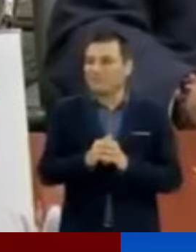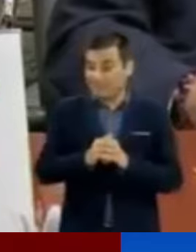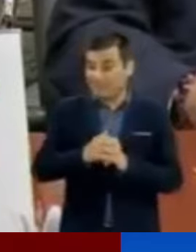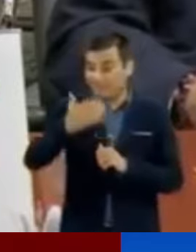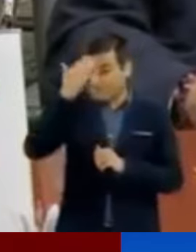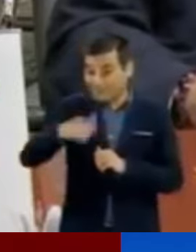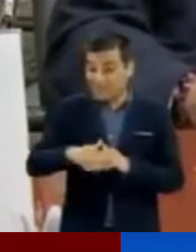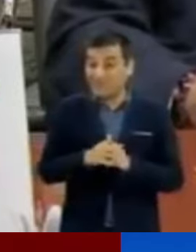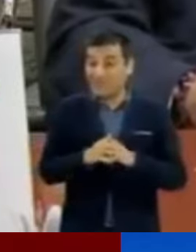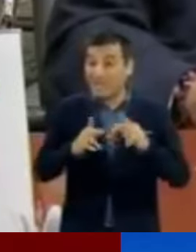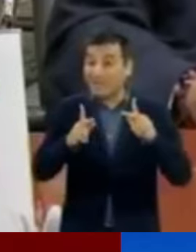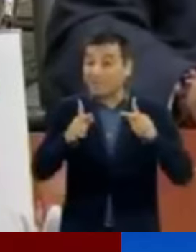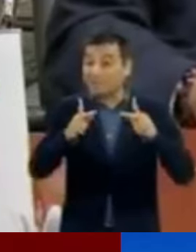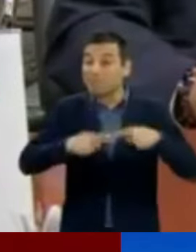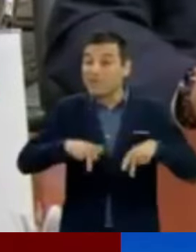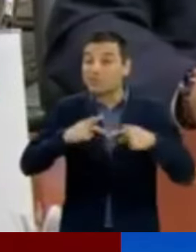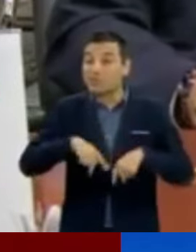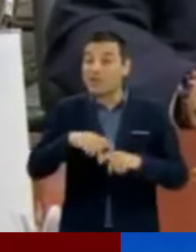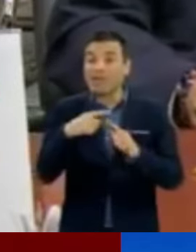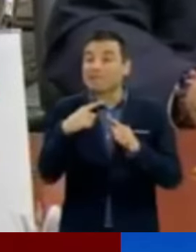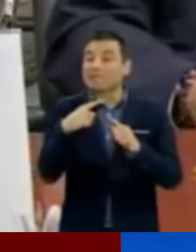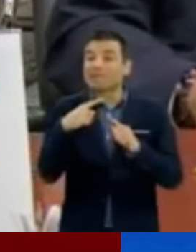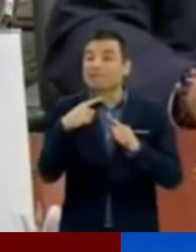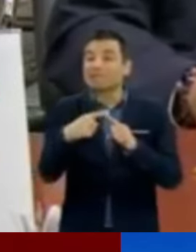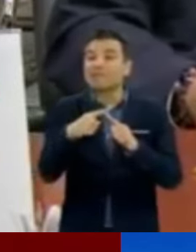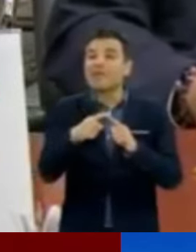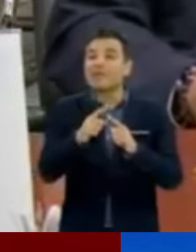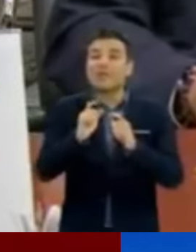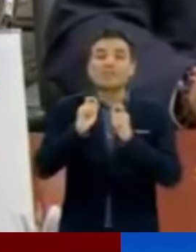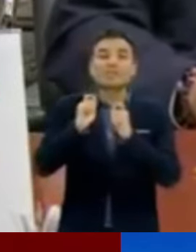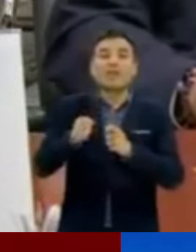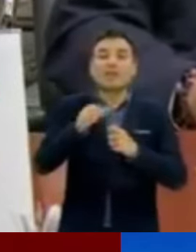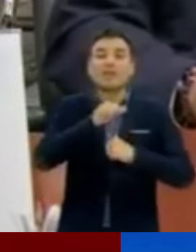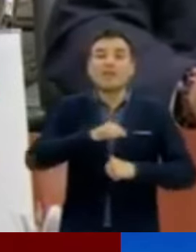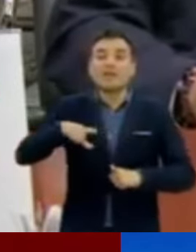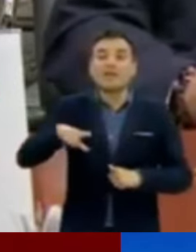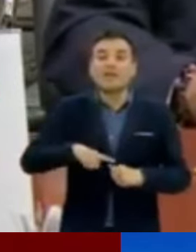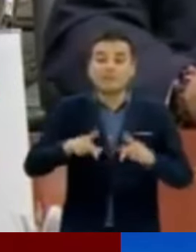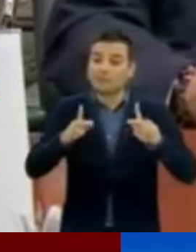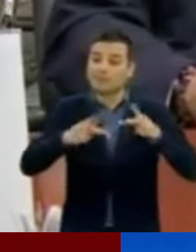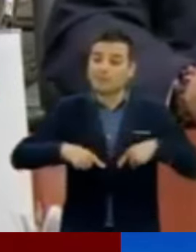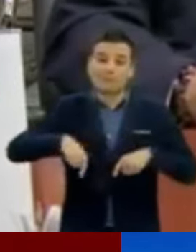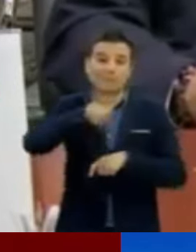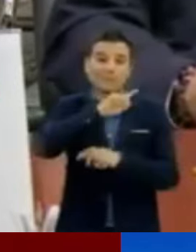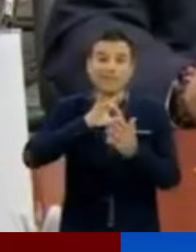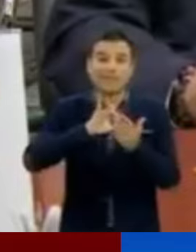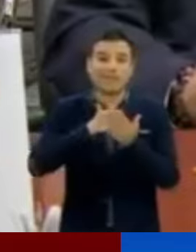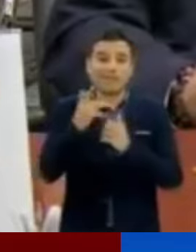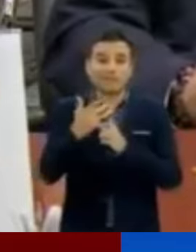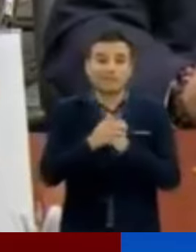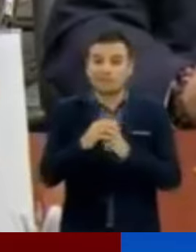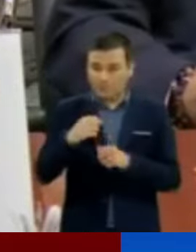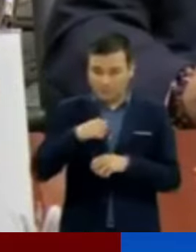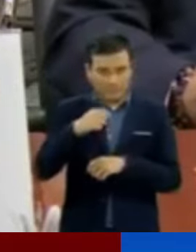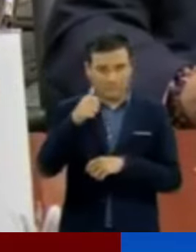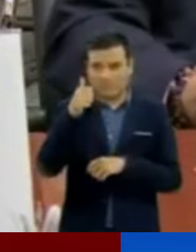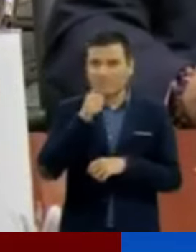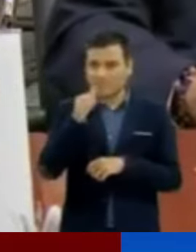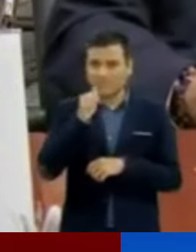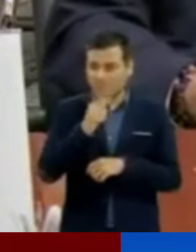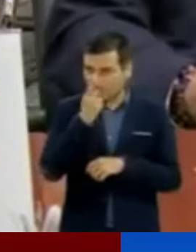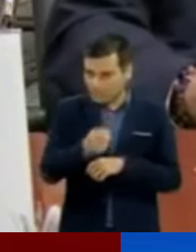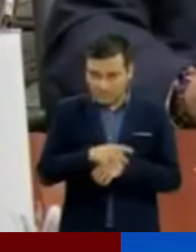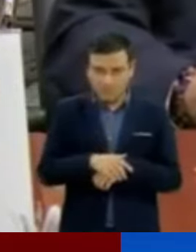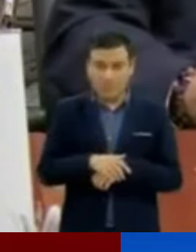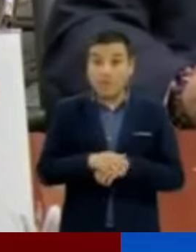la voluntad y el poder real está en el pueblo y está en la gente. Por eso nosotros siempre seguiremos